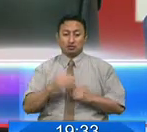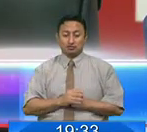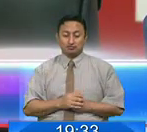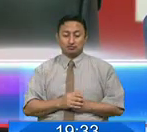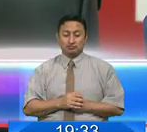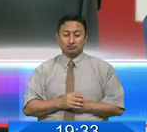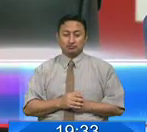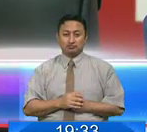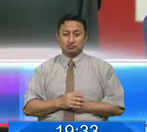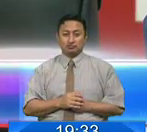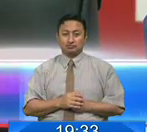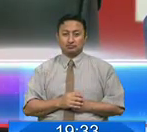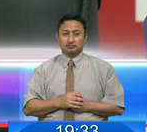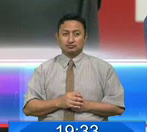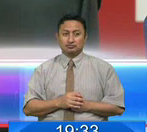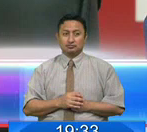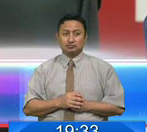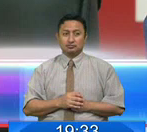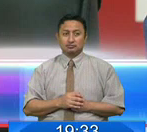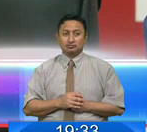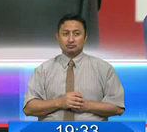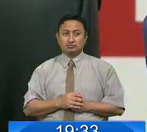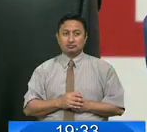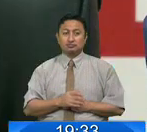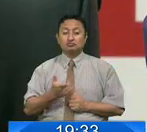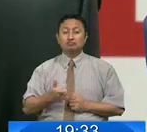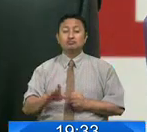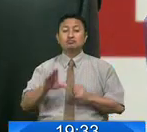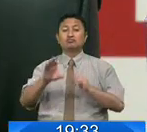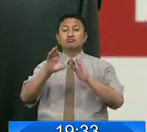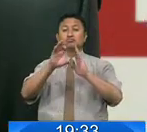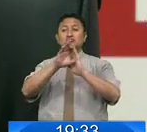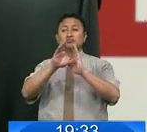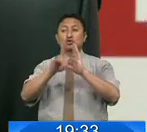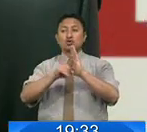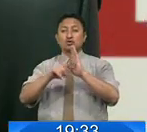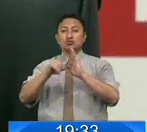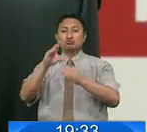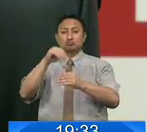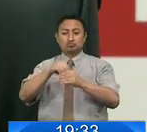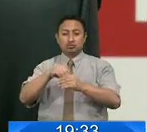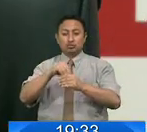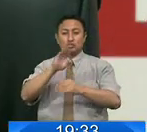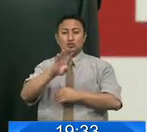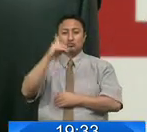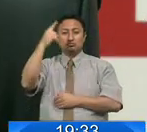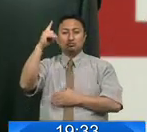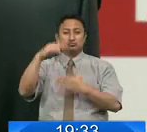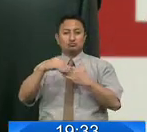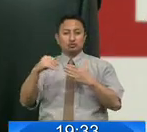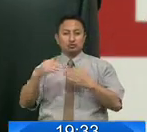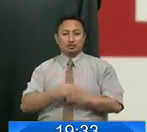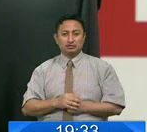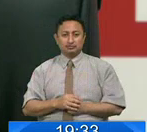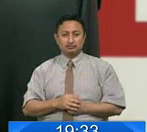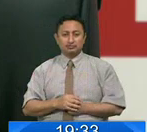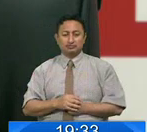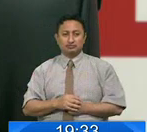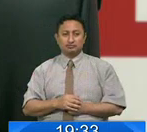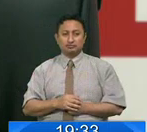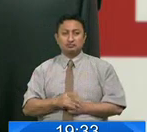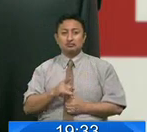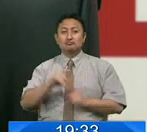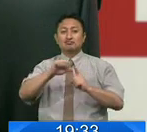implementación dentro del código orgánico de entidades aproximadamente 4 millones de dólares en sistema